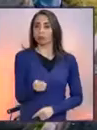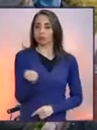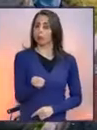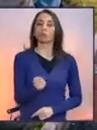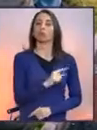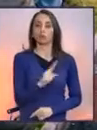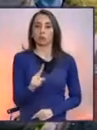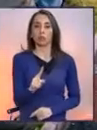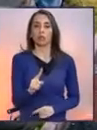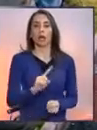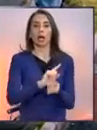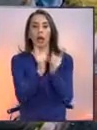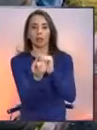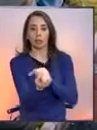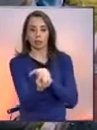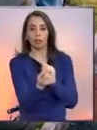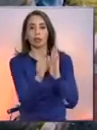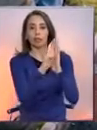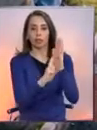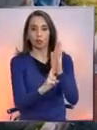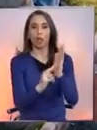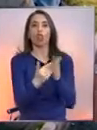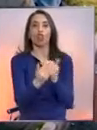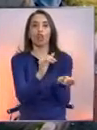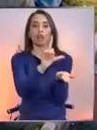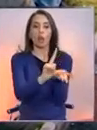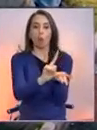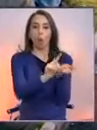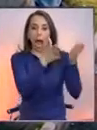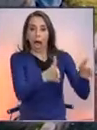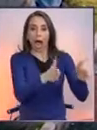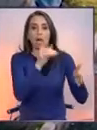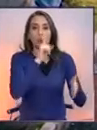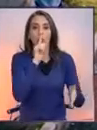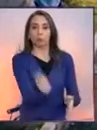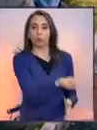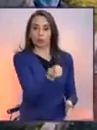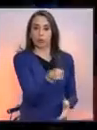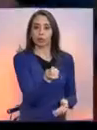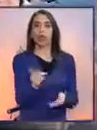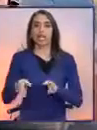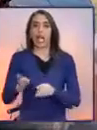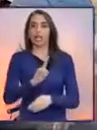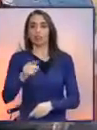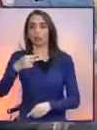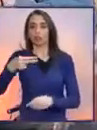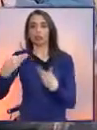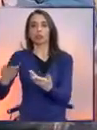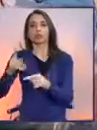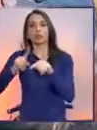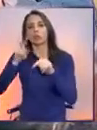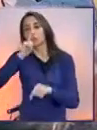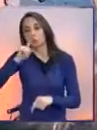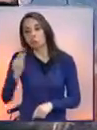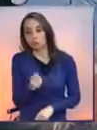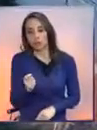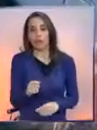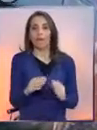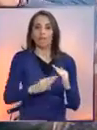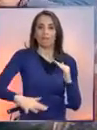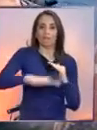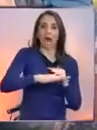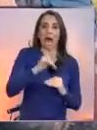que sea al contrario, que se regule los prostíbulos y que en la calle no se puedan ofrecer servicios sexuales. El Barrio Rojo lo queremos fuera de la comuna de Santiago,